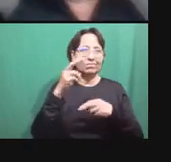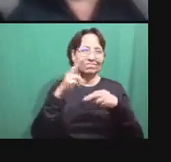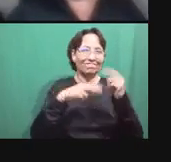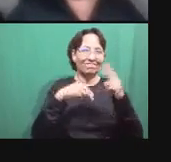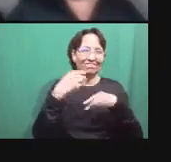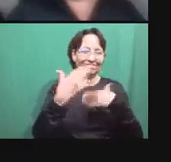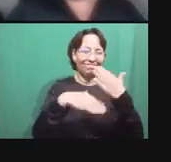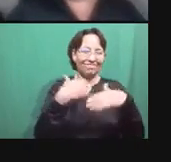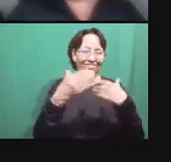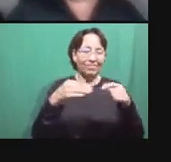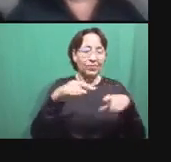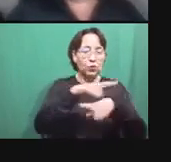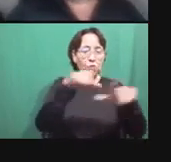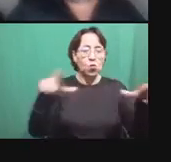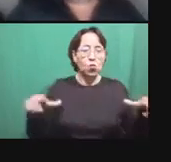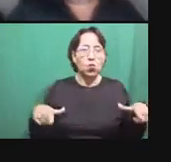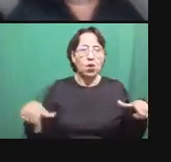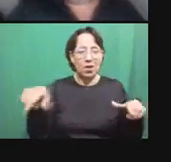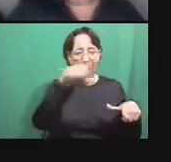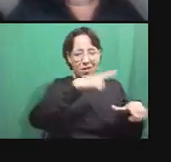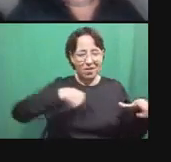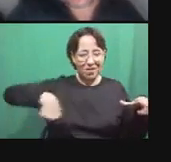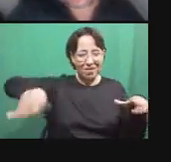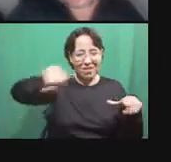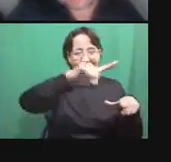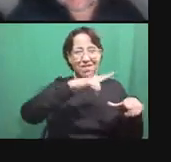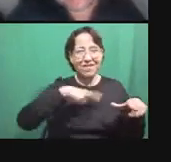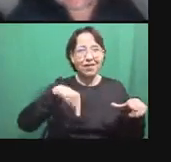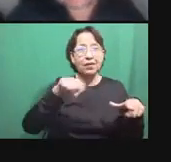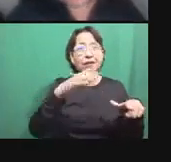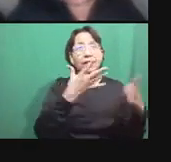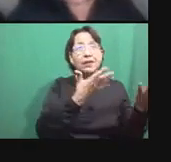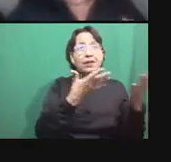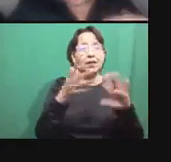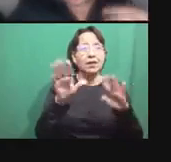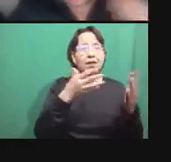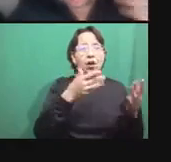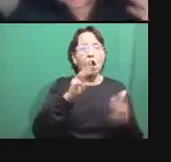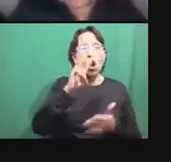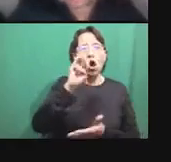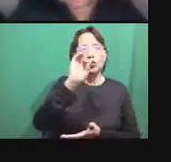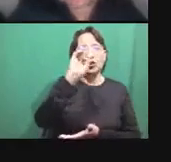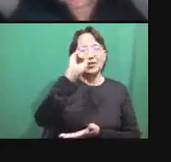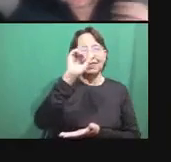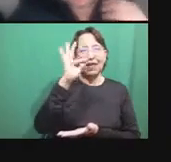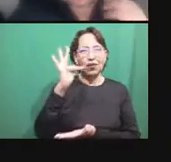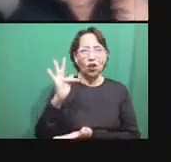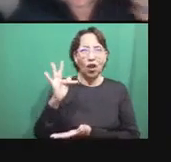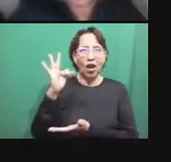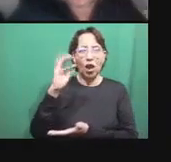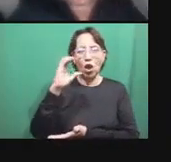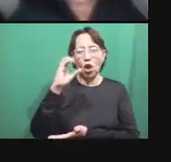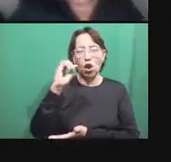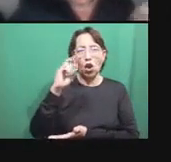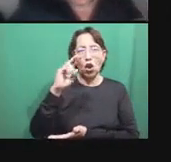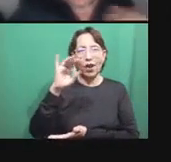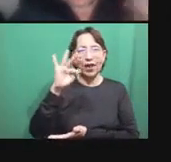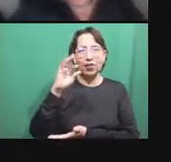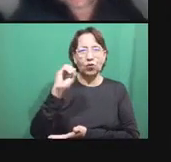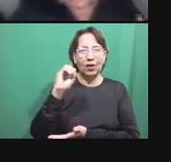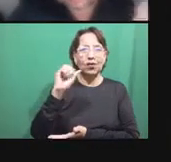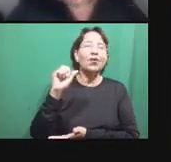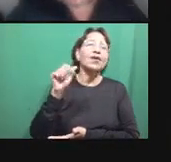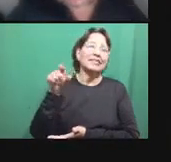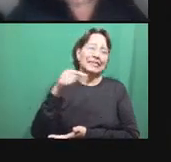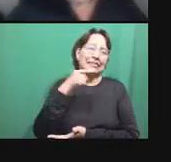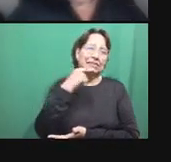plazoleta donde fundimos cerca de 80 toneladas de concreto. Ese proyecto se llama La Solidez de las Certezas y lo que busca